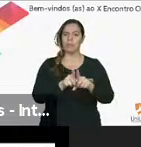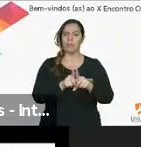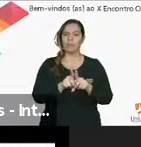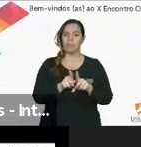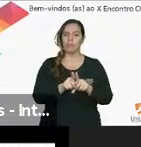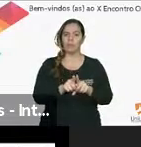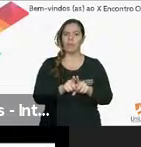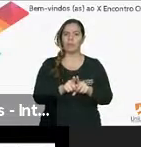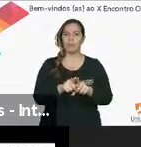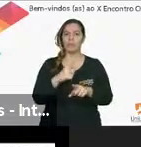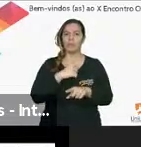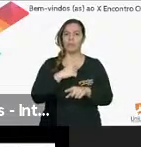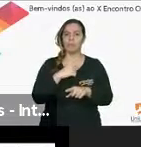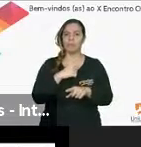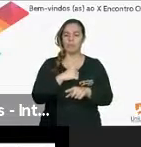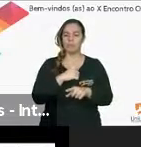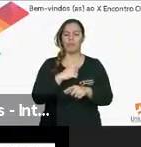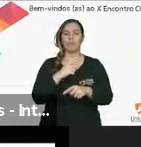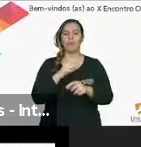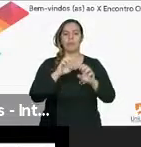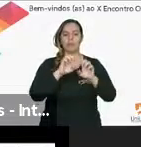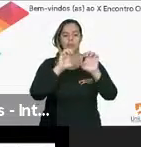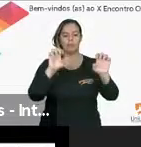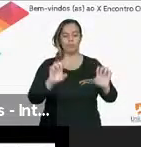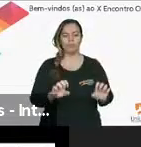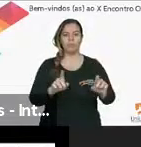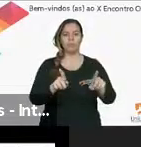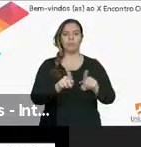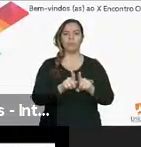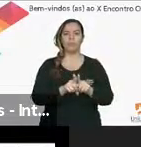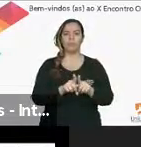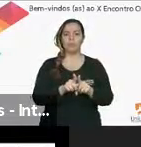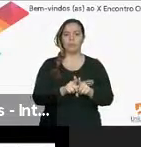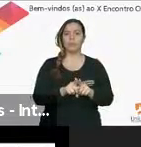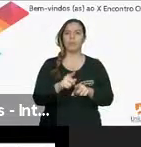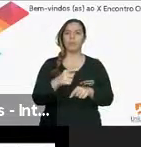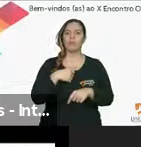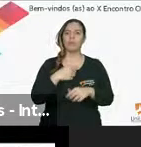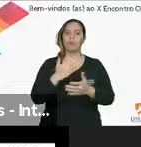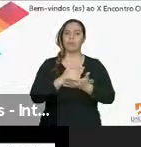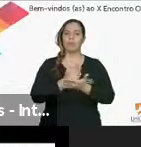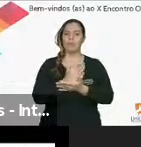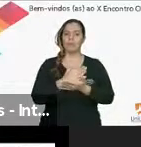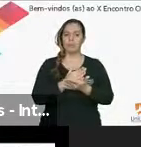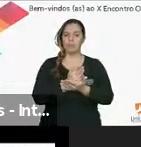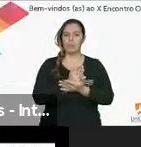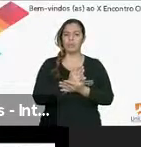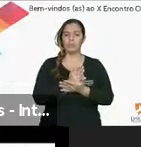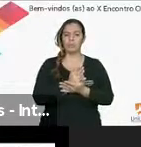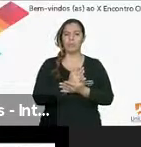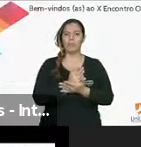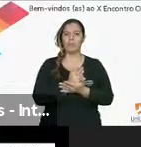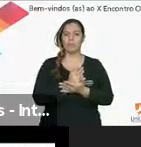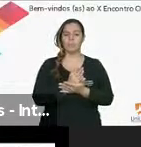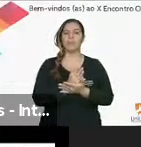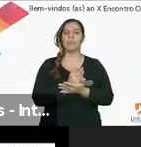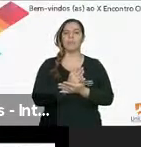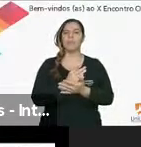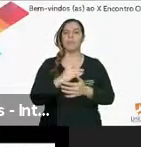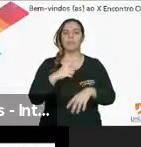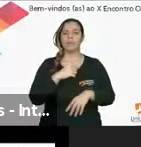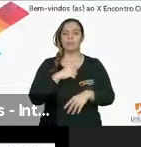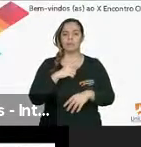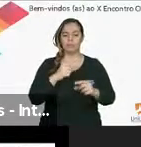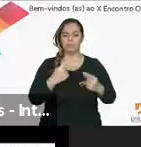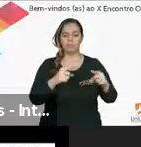sensores tienen una cierta estructura y admiten ciertas perturbaciones. El sensor verde admite estas